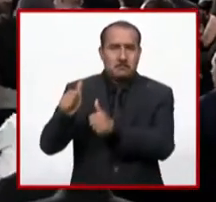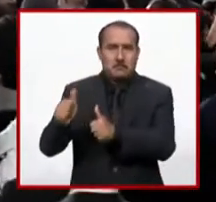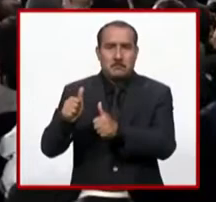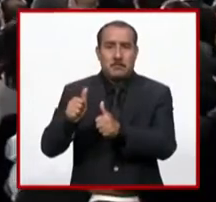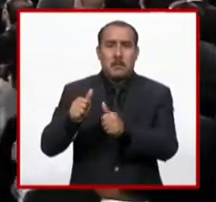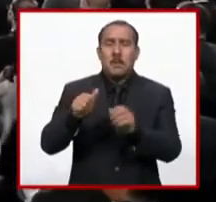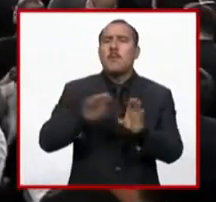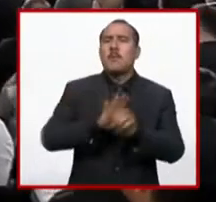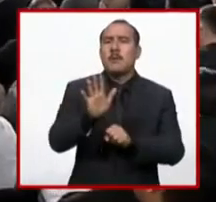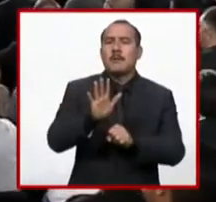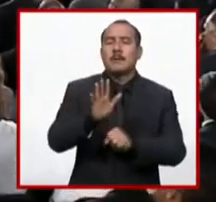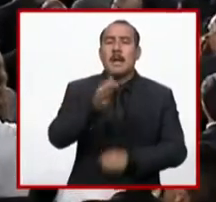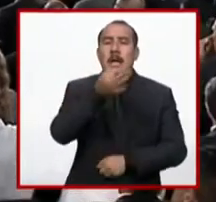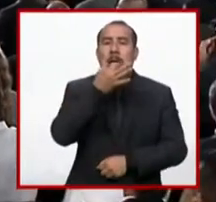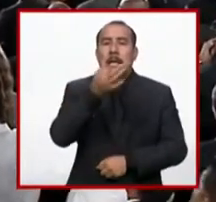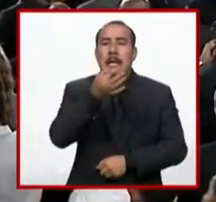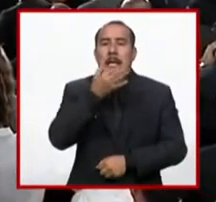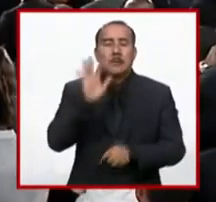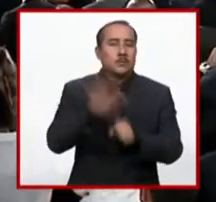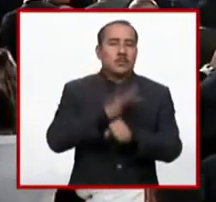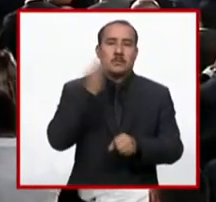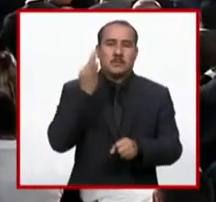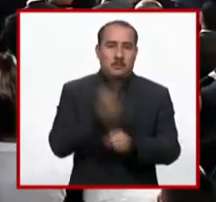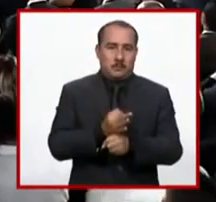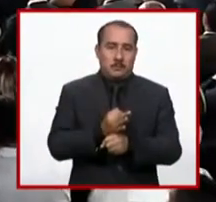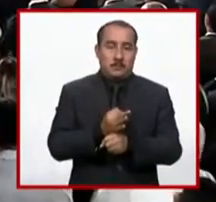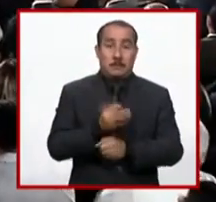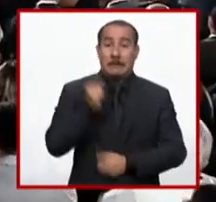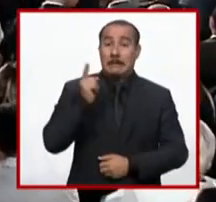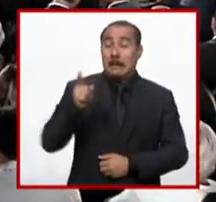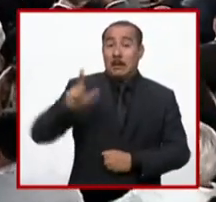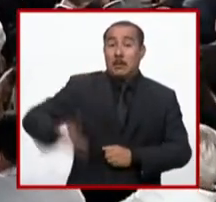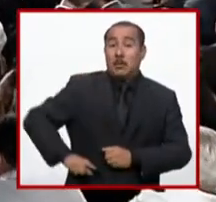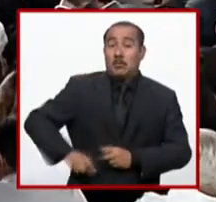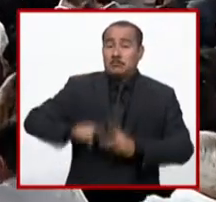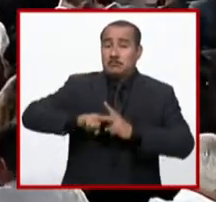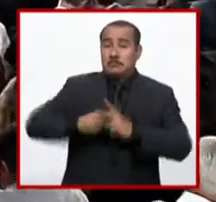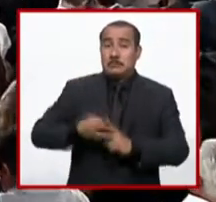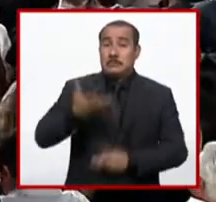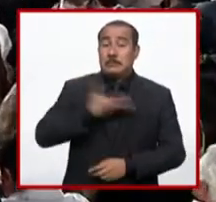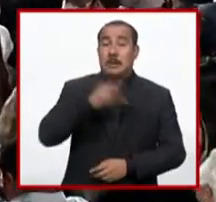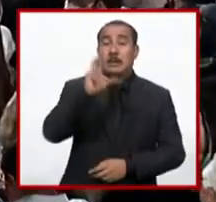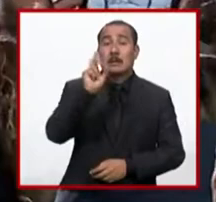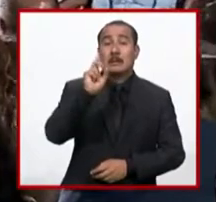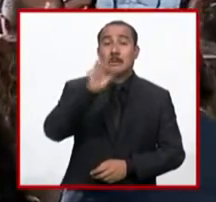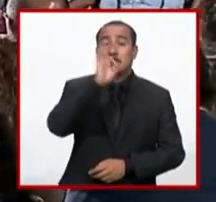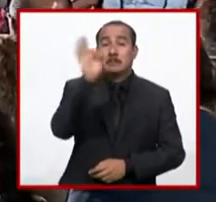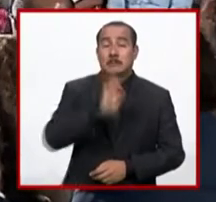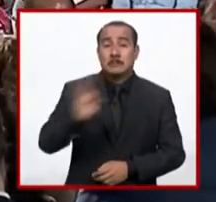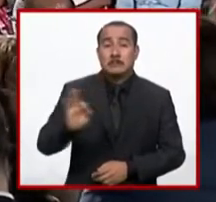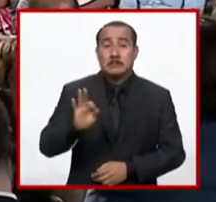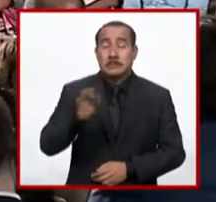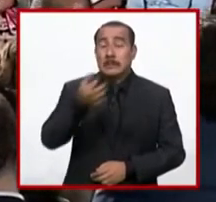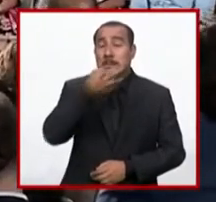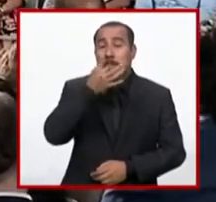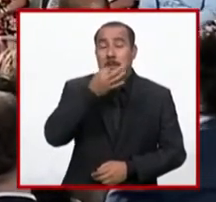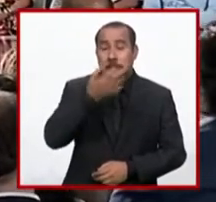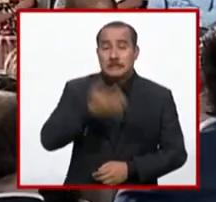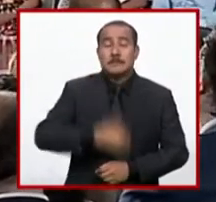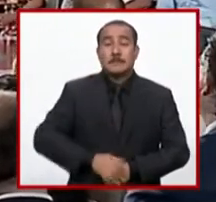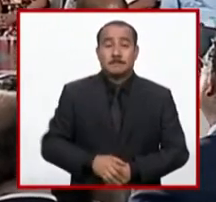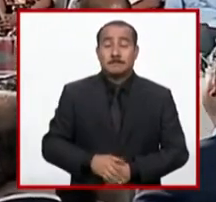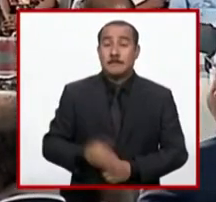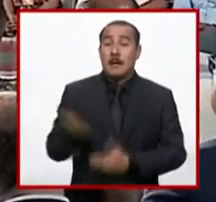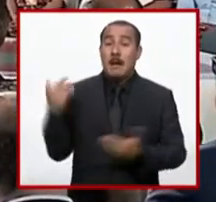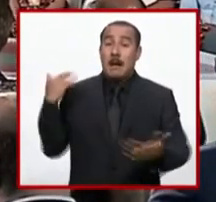abasto de medicinas. Cuando arrancó mi gobierno, teníamos un 30% de abasto de medicinas. El